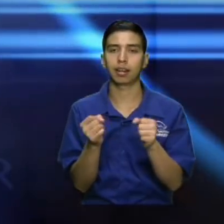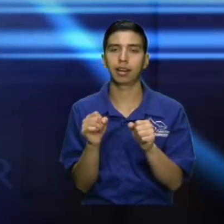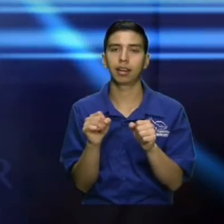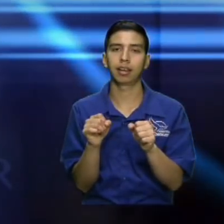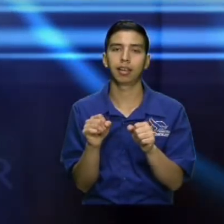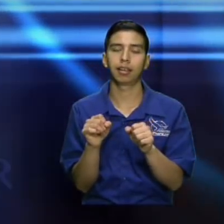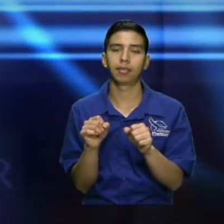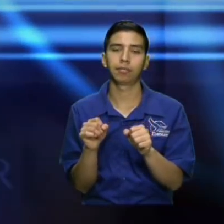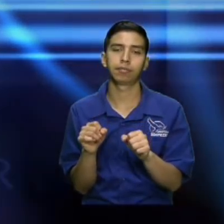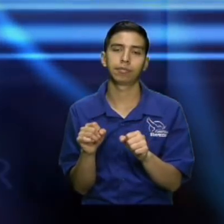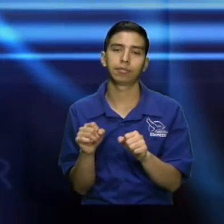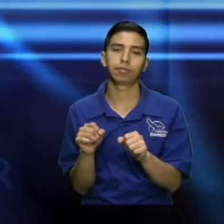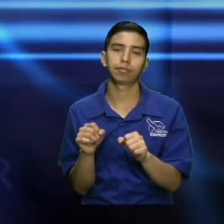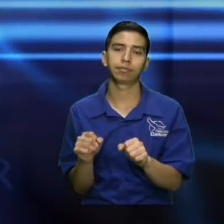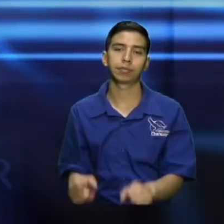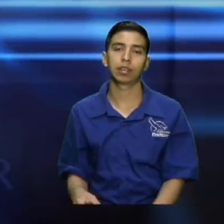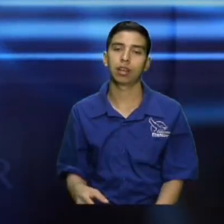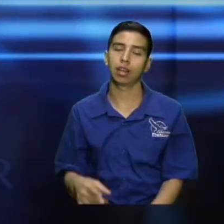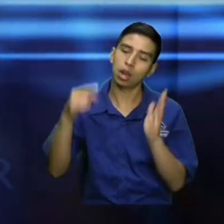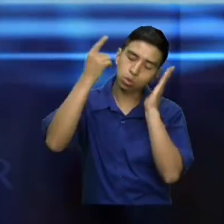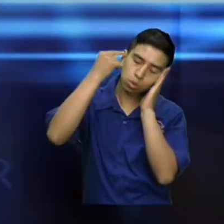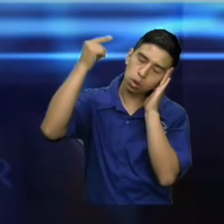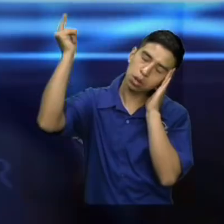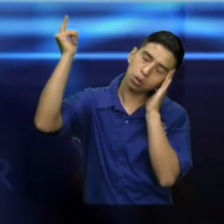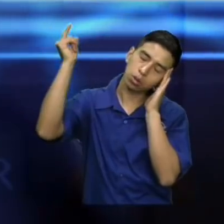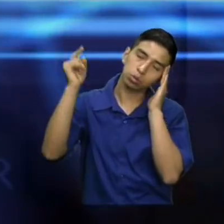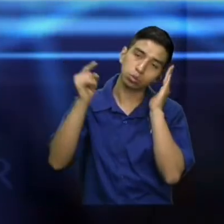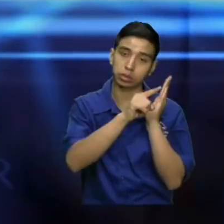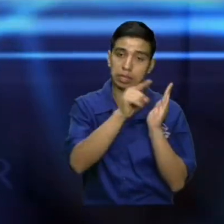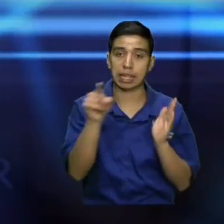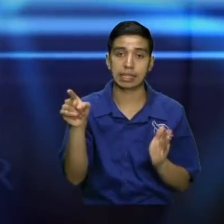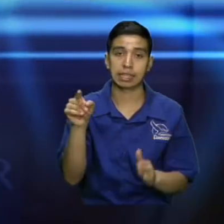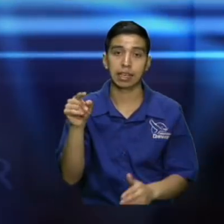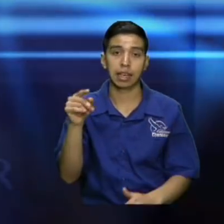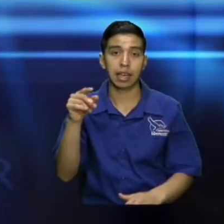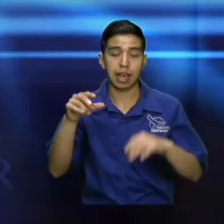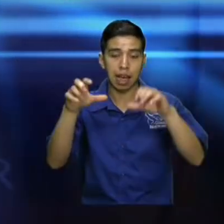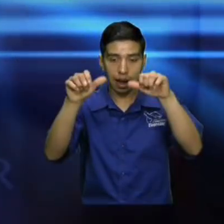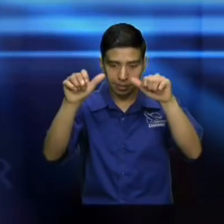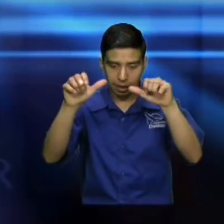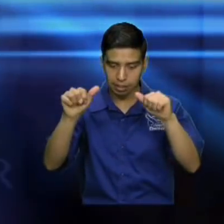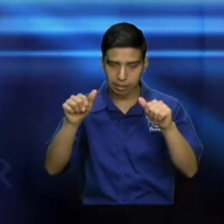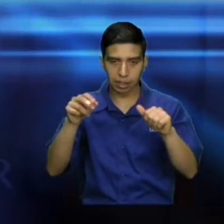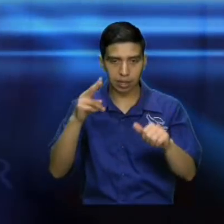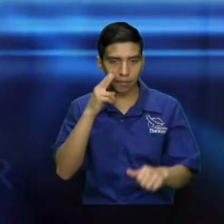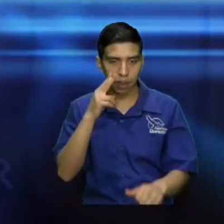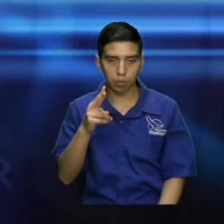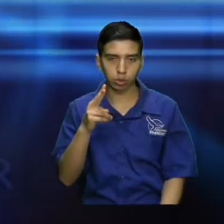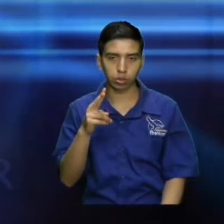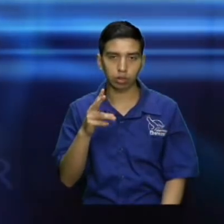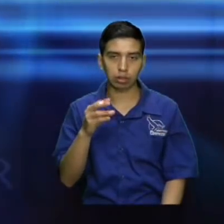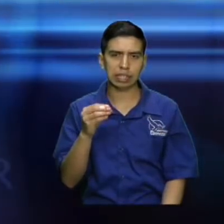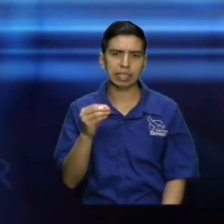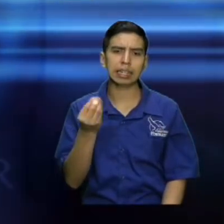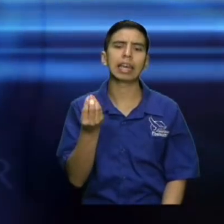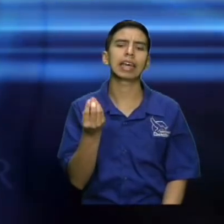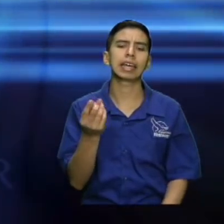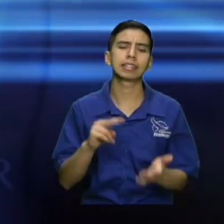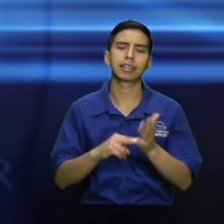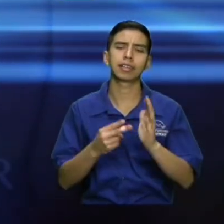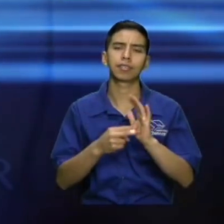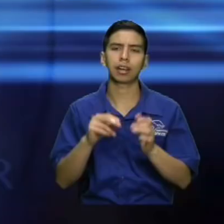nosotros extraemos de acá, ¿cuál es la doble porción? Ayúdeme, ¿cuál es la doble porción?